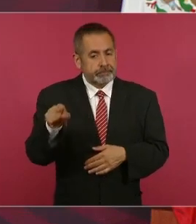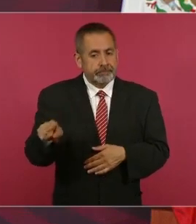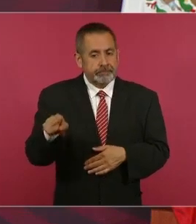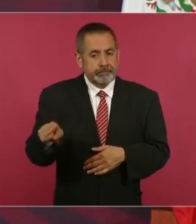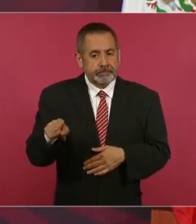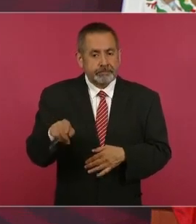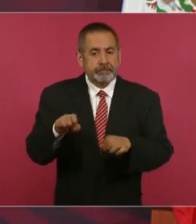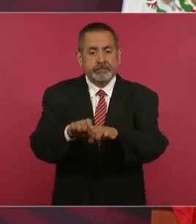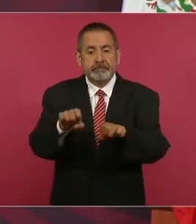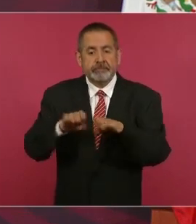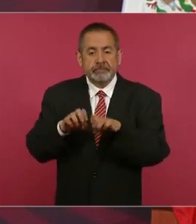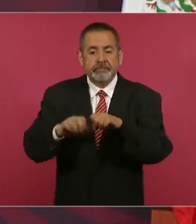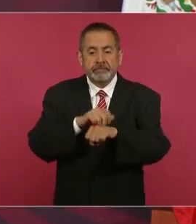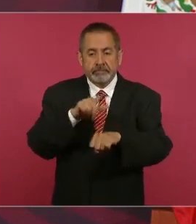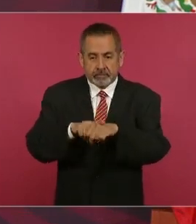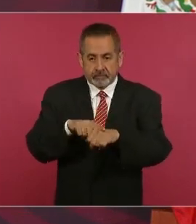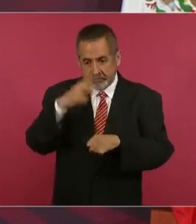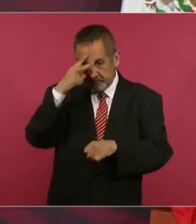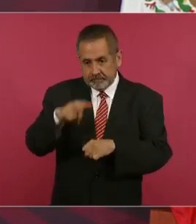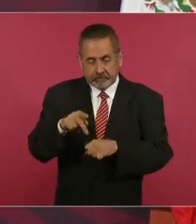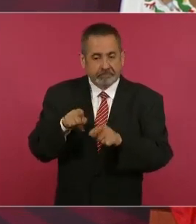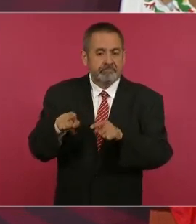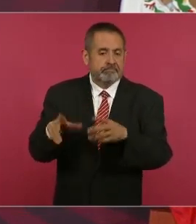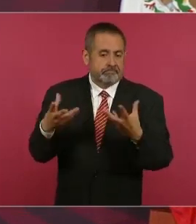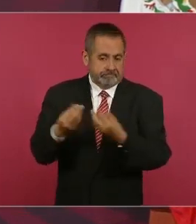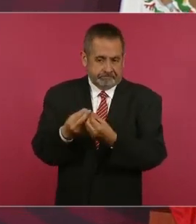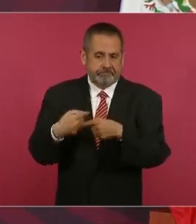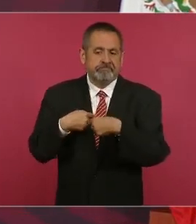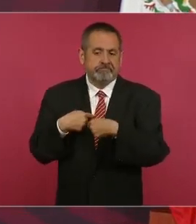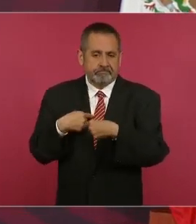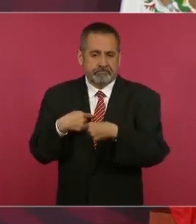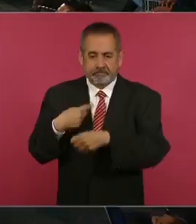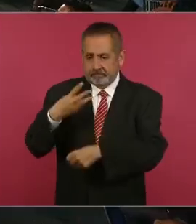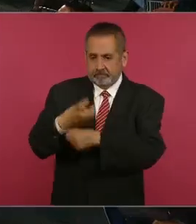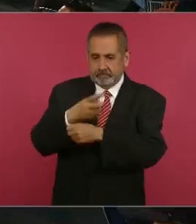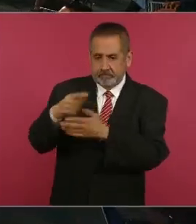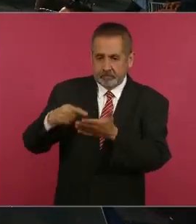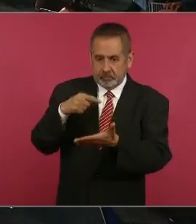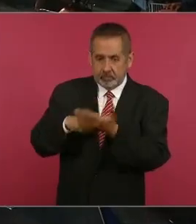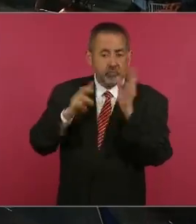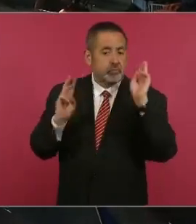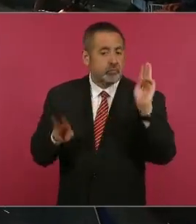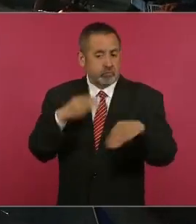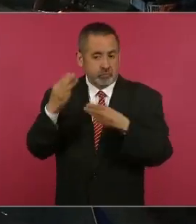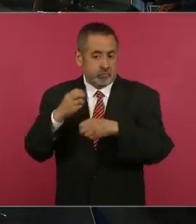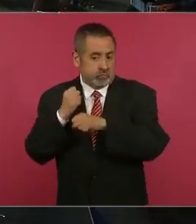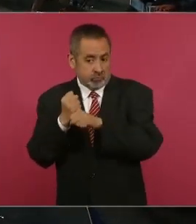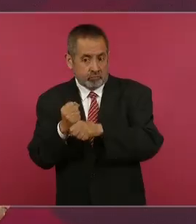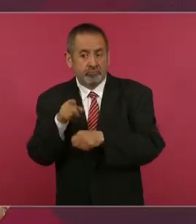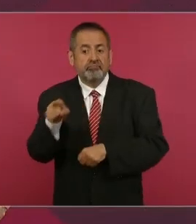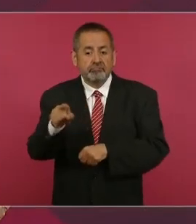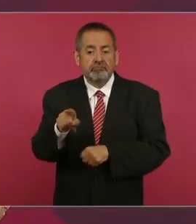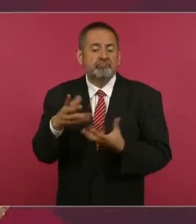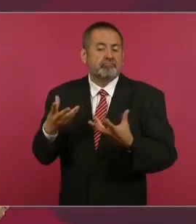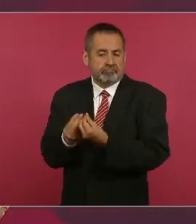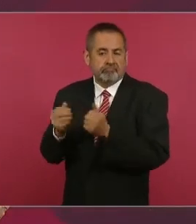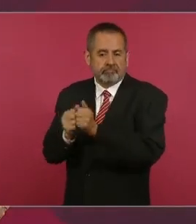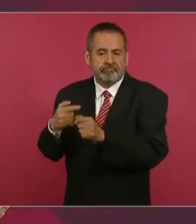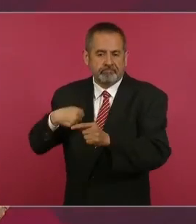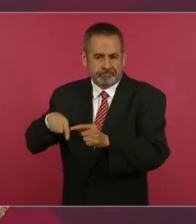en el equipo nacional de México, cuando tuvimos tercer lugar en el Mundial de Béisbol.